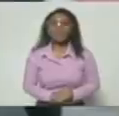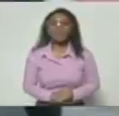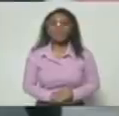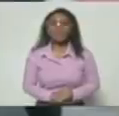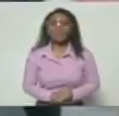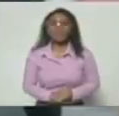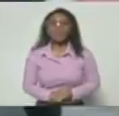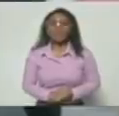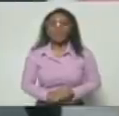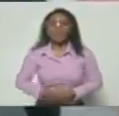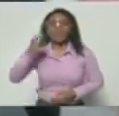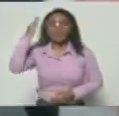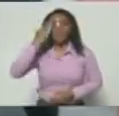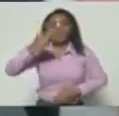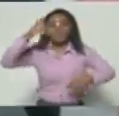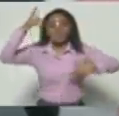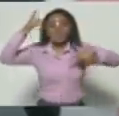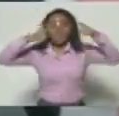Comandante Chávez